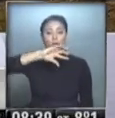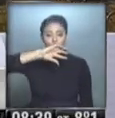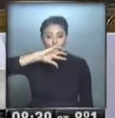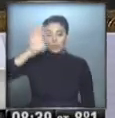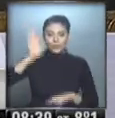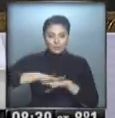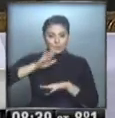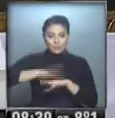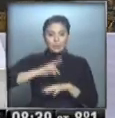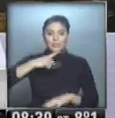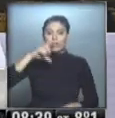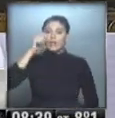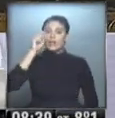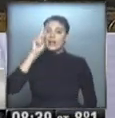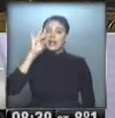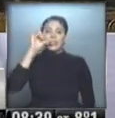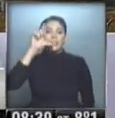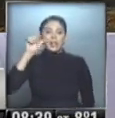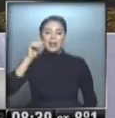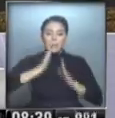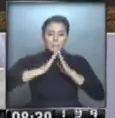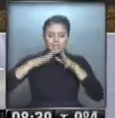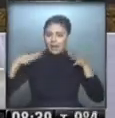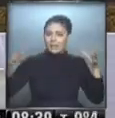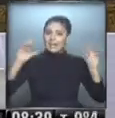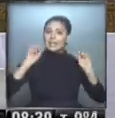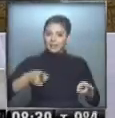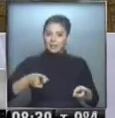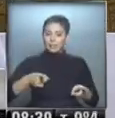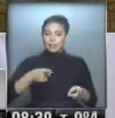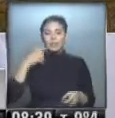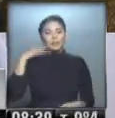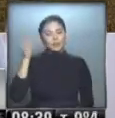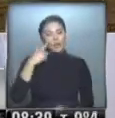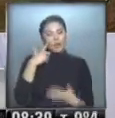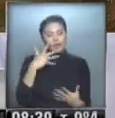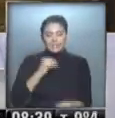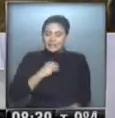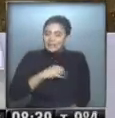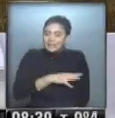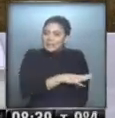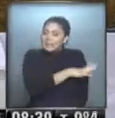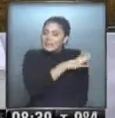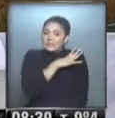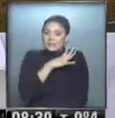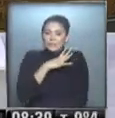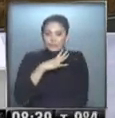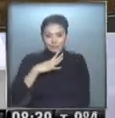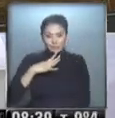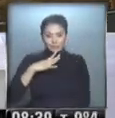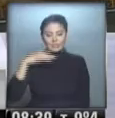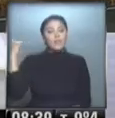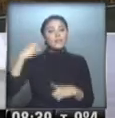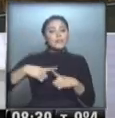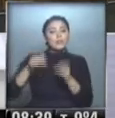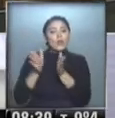monseñor cardelli de la gran misa y realice la famosa y típica y tan conmocionante pero sesión